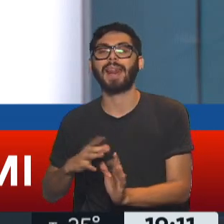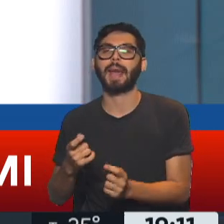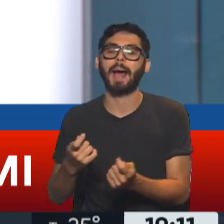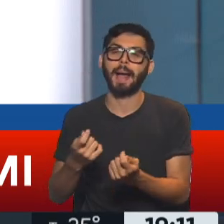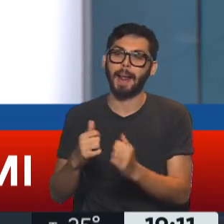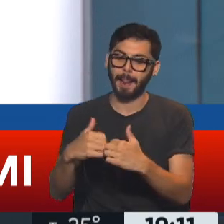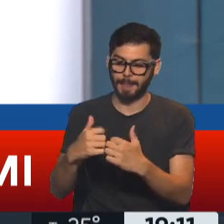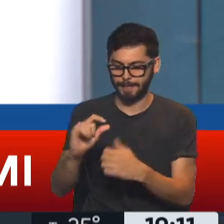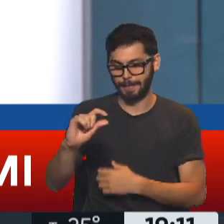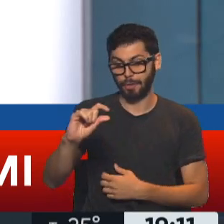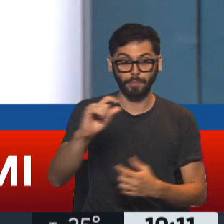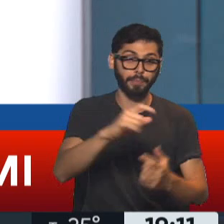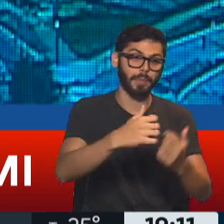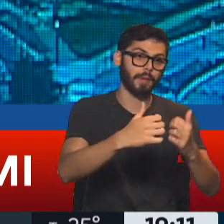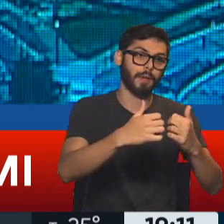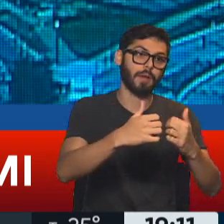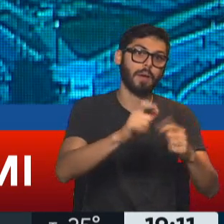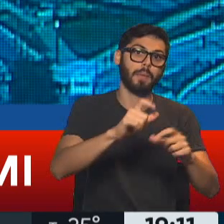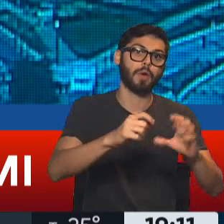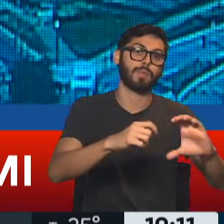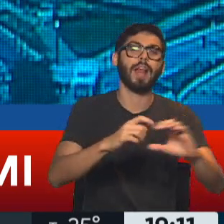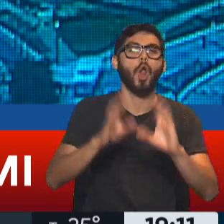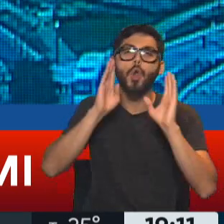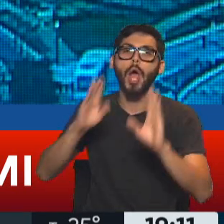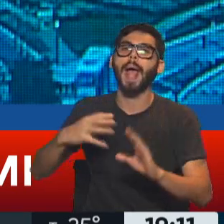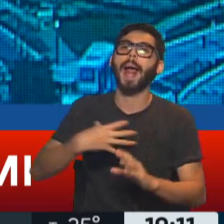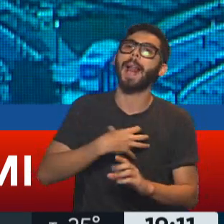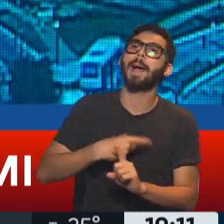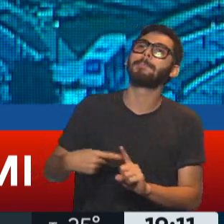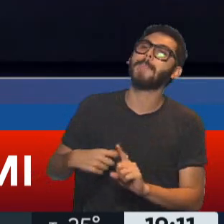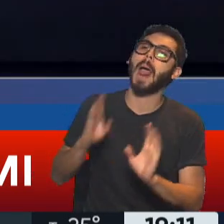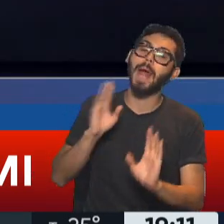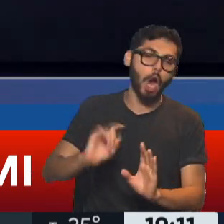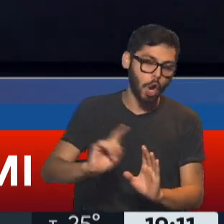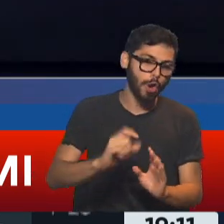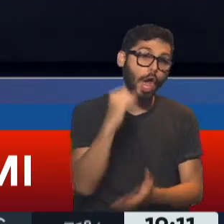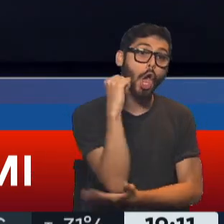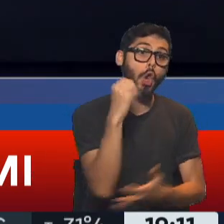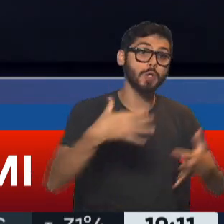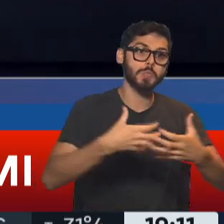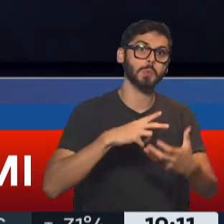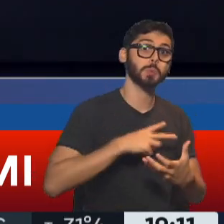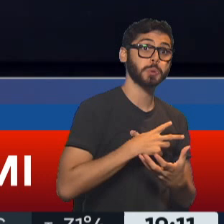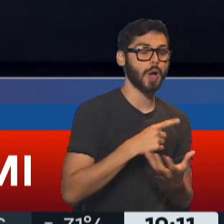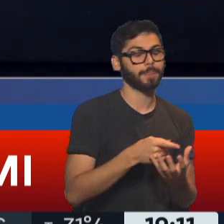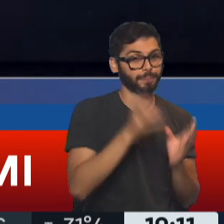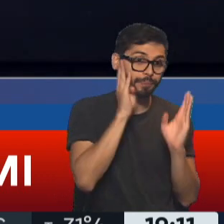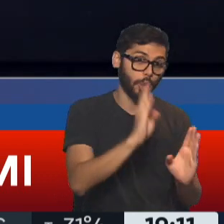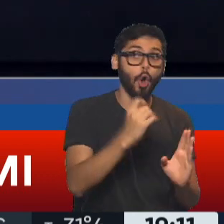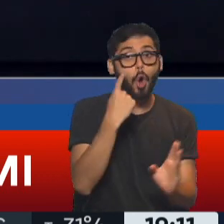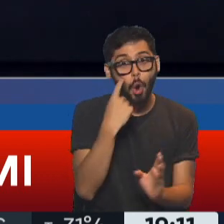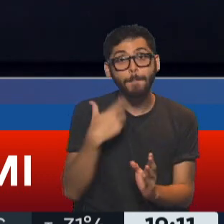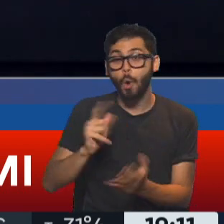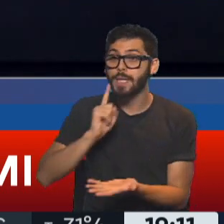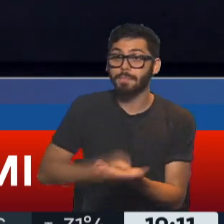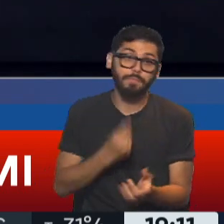grandes operadores económicos. No está hablando de la clase media-baja, digamos. No, está hablando de la economía más concentrada, con lo cual, atención con esto, que puede haber medidas